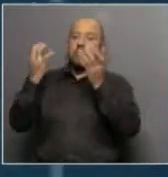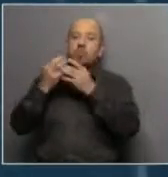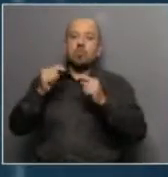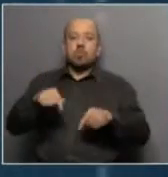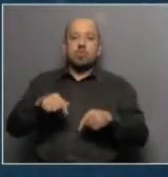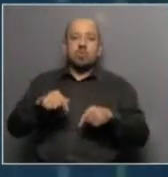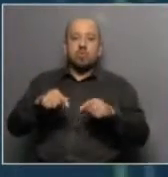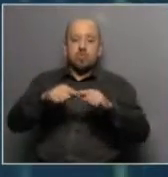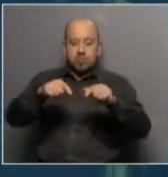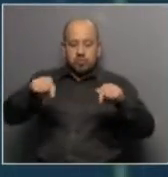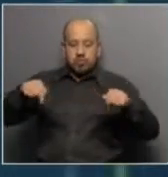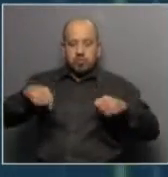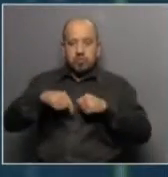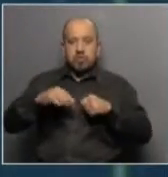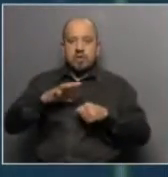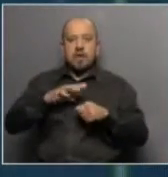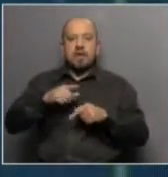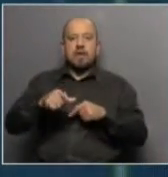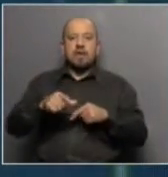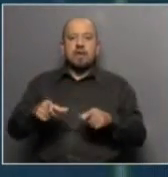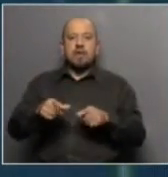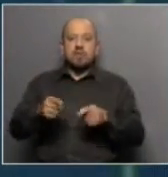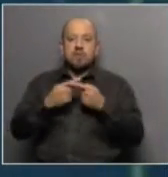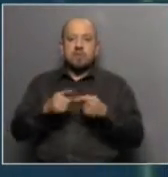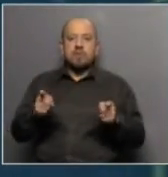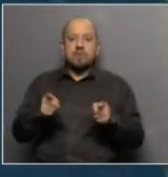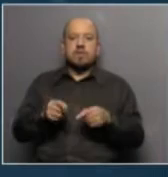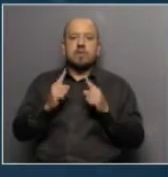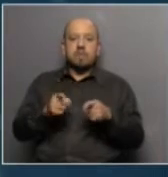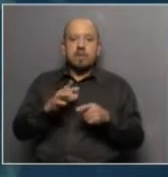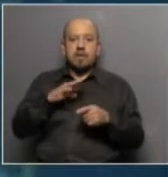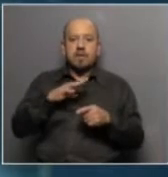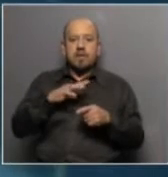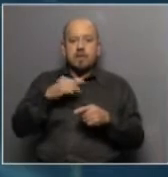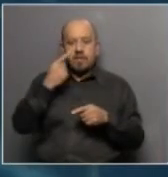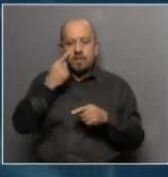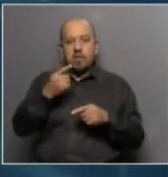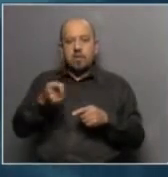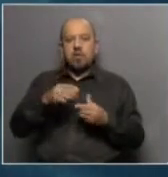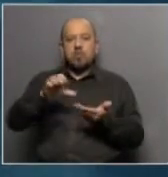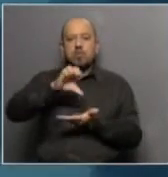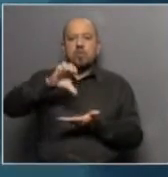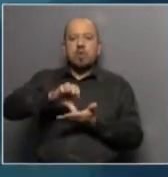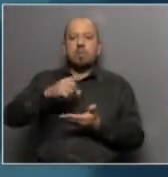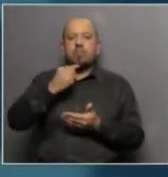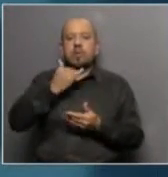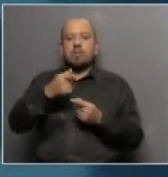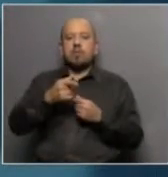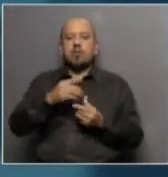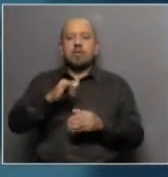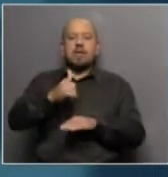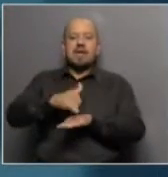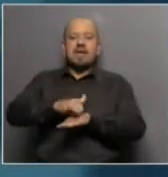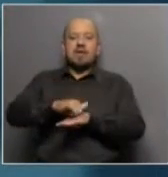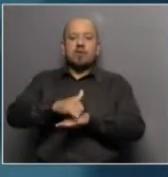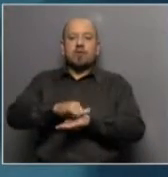alrededores, en las periferias, se generan zonas que son bien diferenciadas? También vemos cómo hay determinadas ciudades, como es el caso, por ejemplo, de Río de Janeiro,